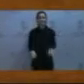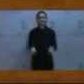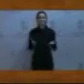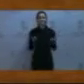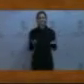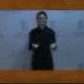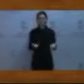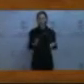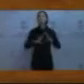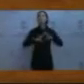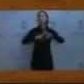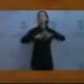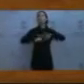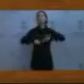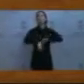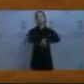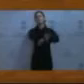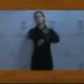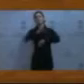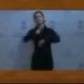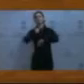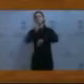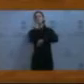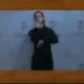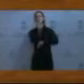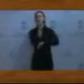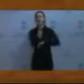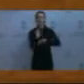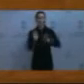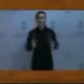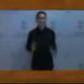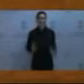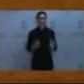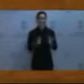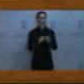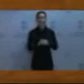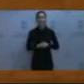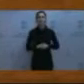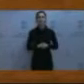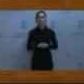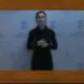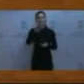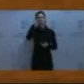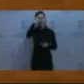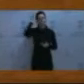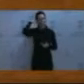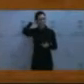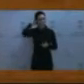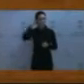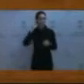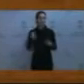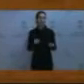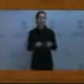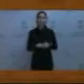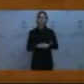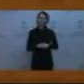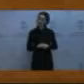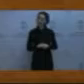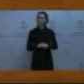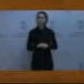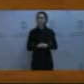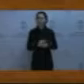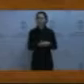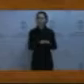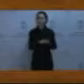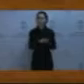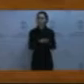ajusta a la concepción del término y a la acepción principal del término cinismo. Cuando hablamos de responsabilidad, hablamos de